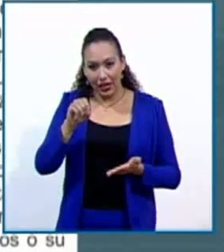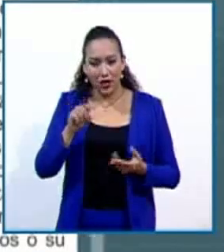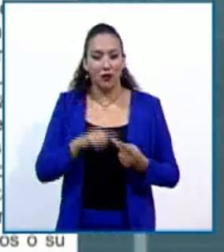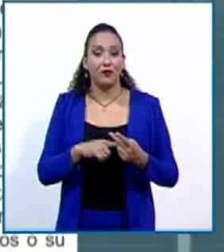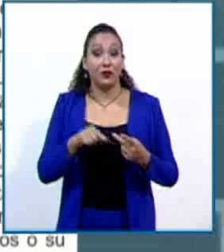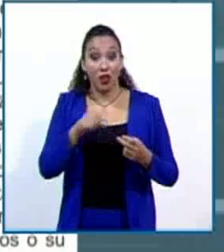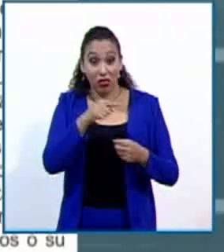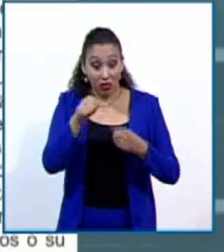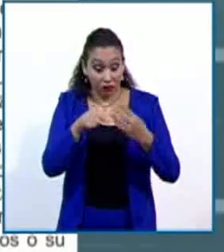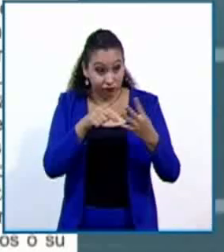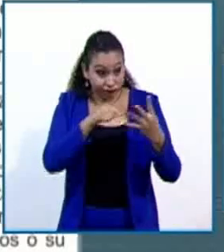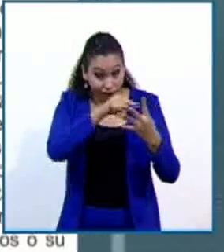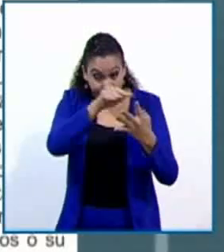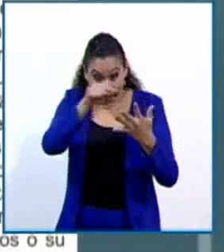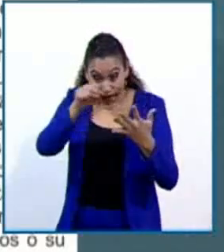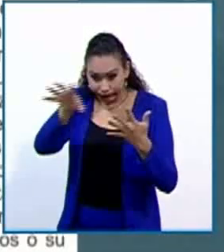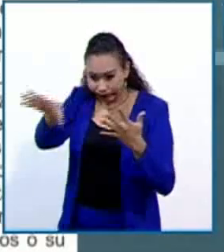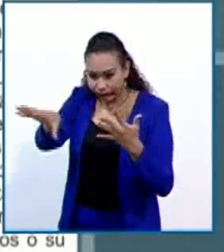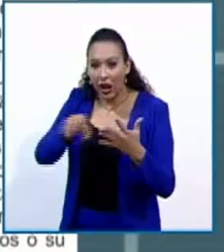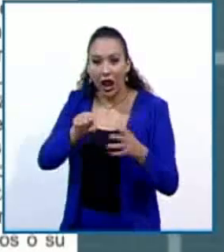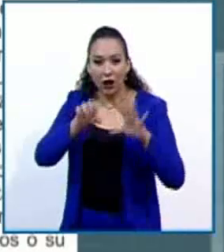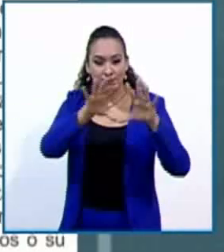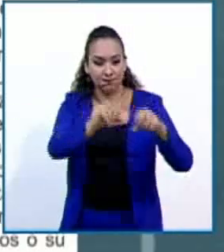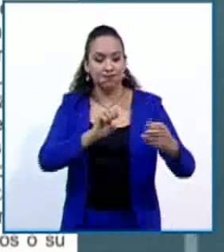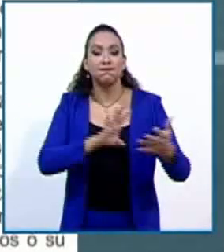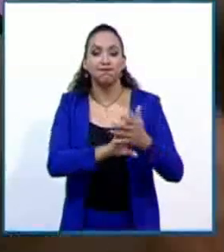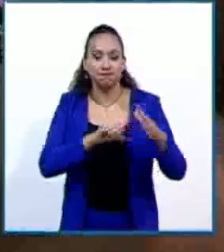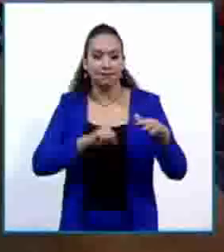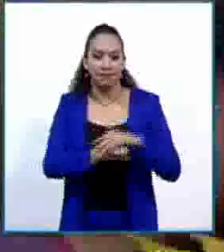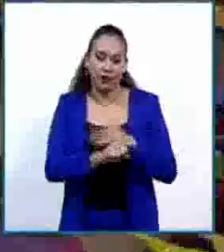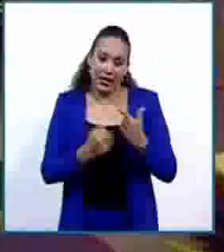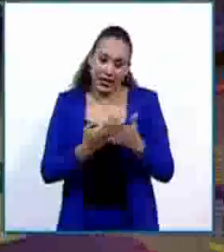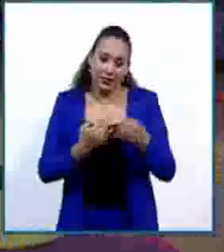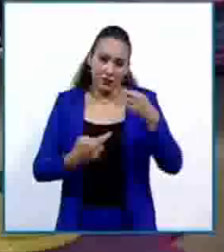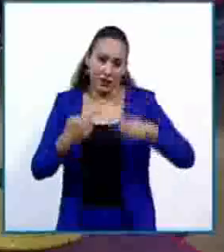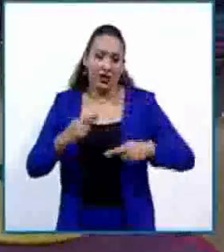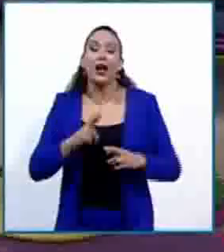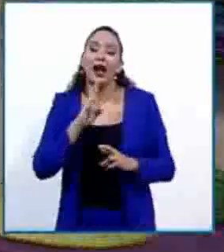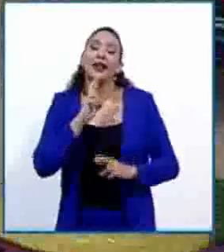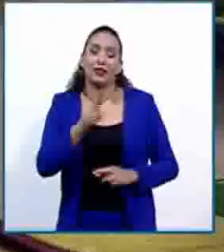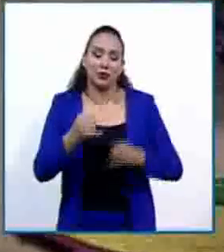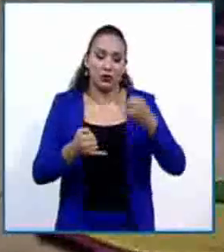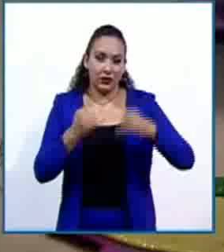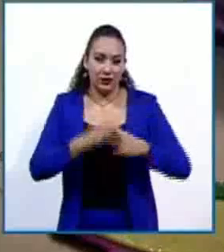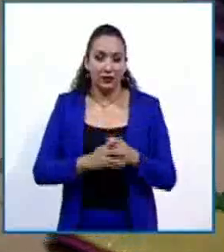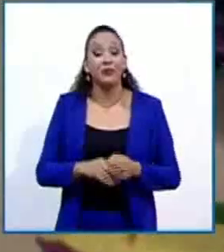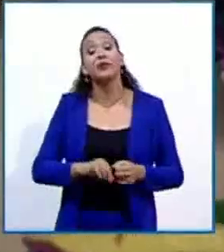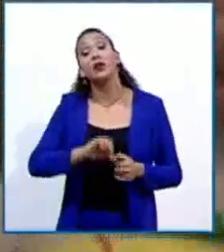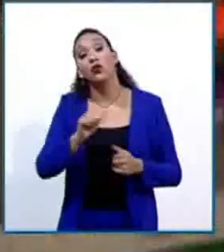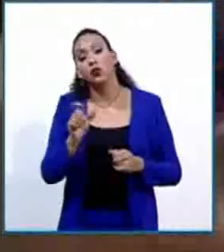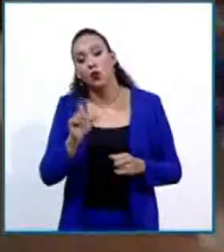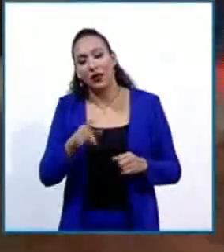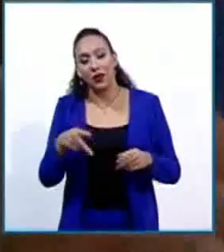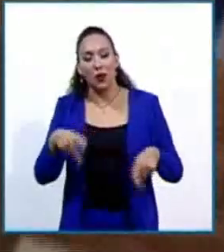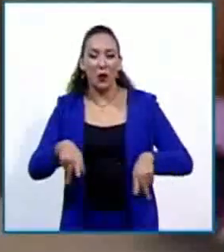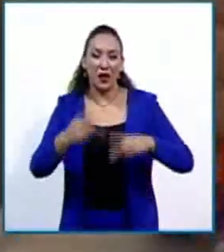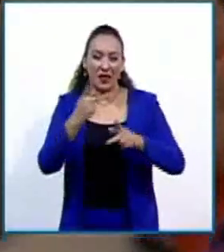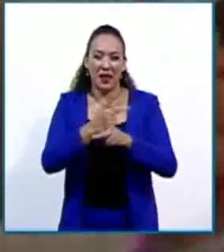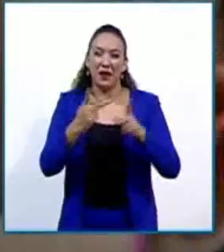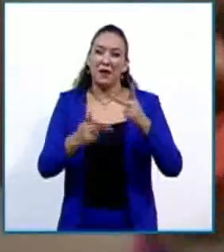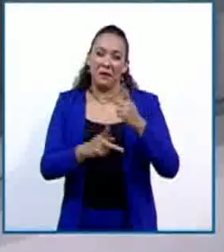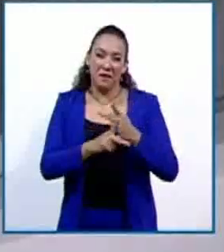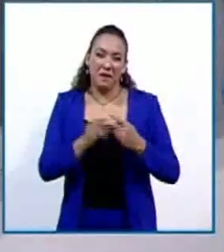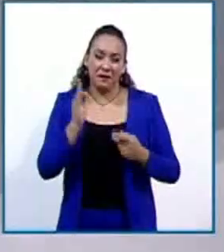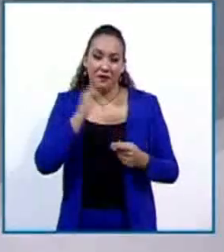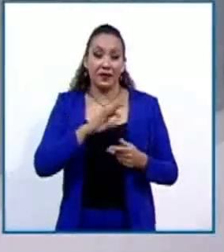se eliminó aplicar dicha medida cautelar a los delitos de narcomenudeo y defraudación fiscal. La reforma fija un plazo de